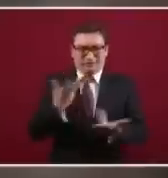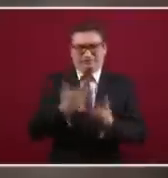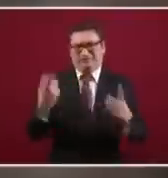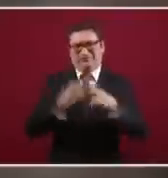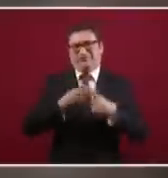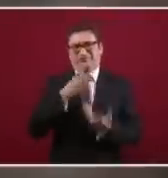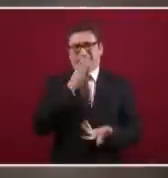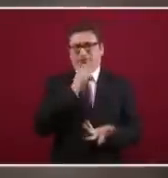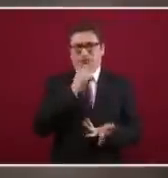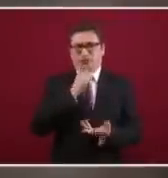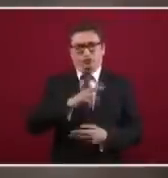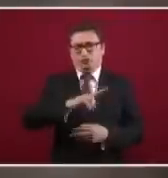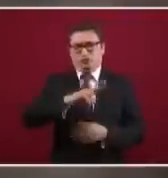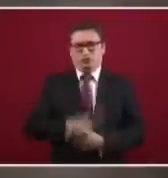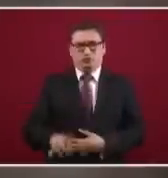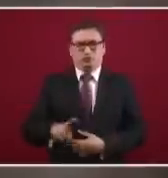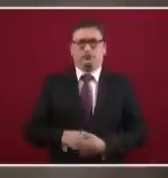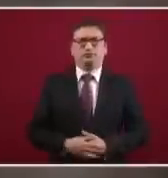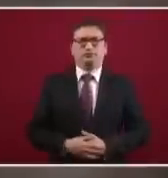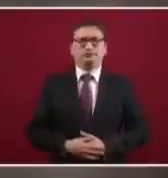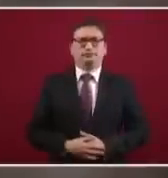sea, nunca lo haríamos.